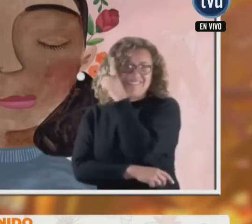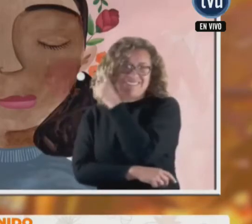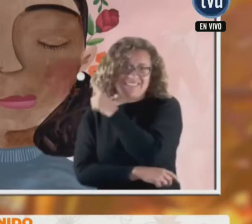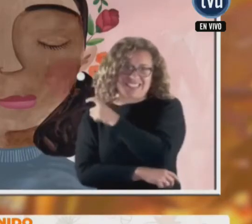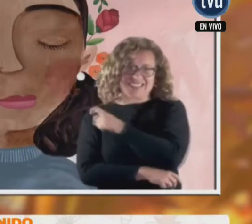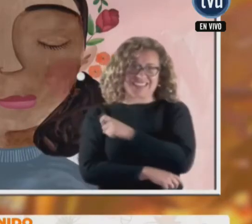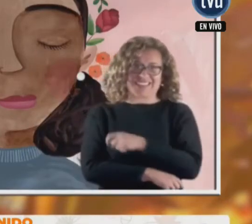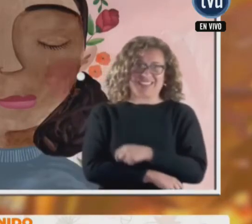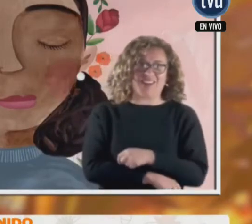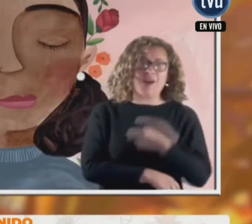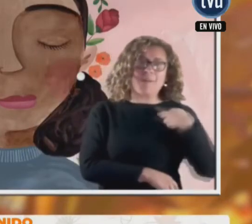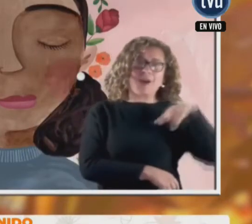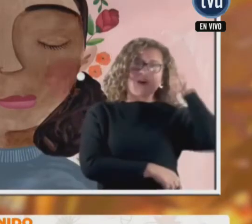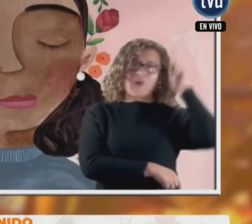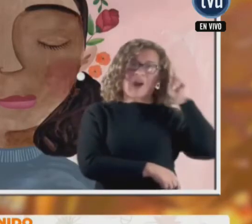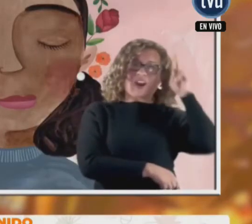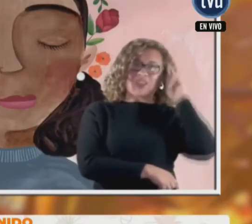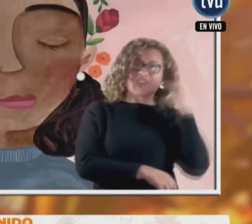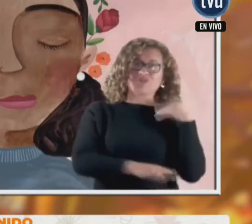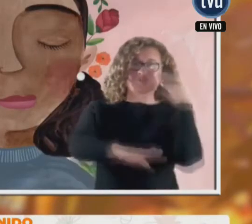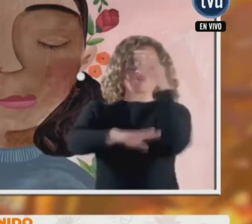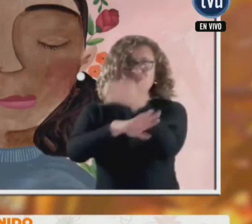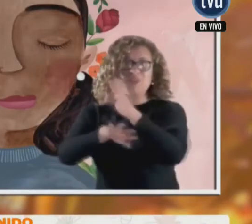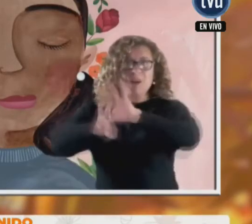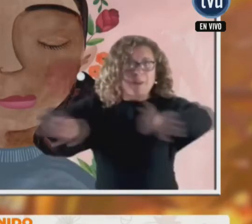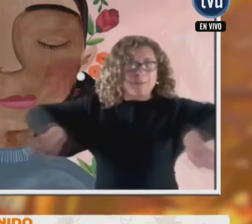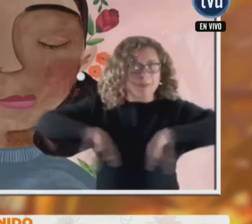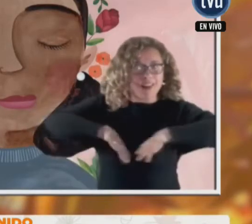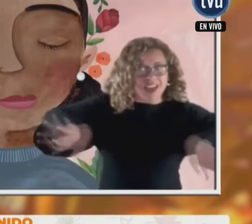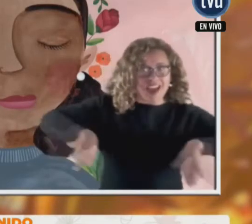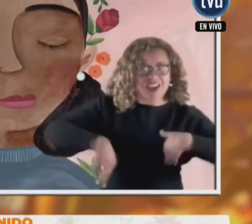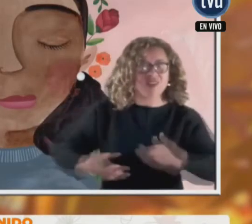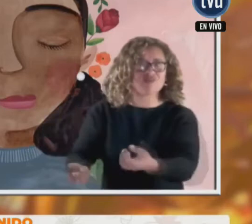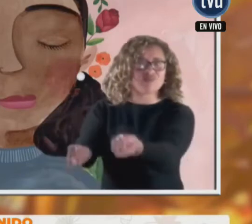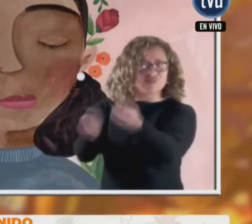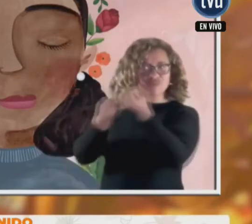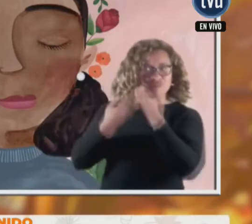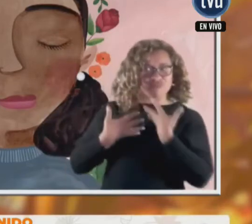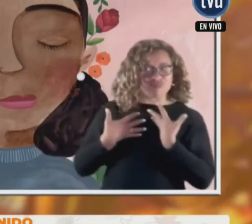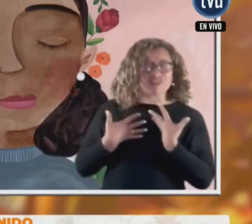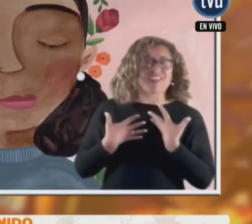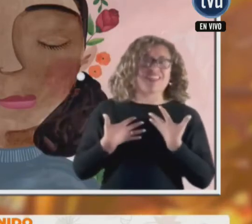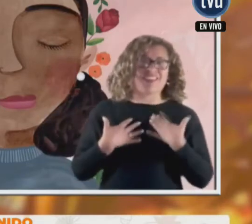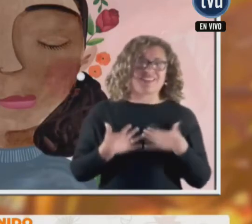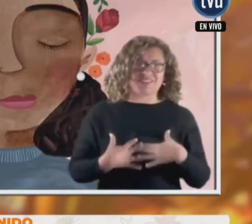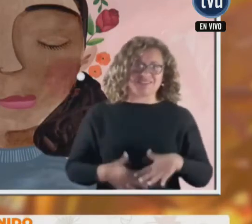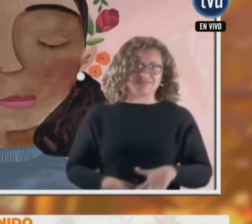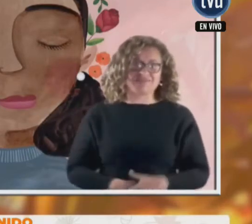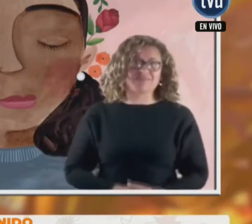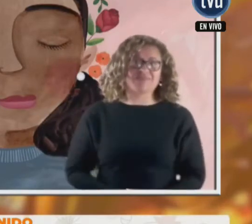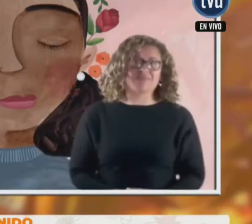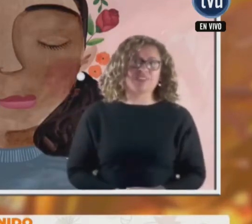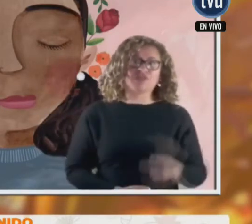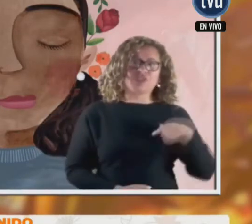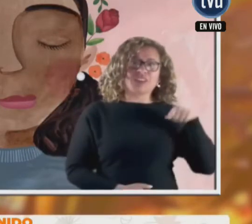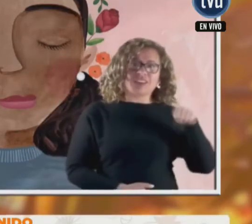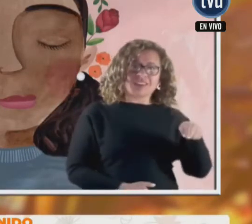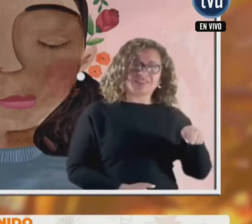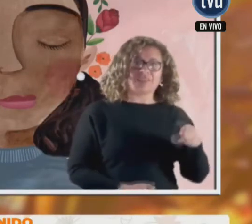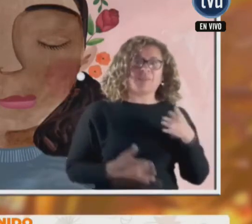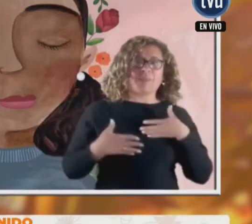ahí, el niño que recuperó la memoria, que está basado como en relatos